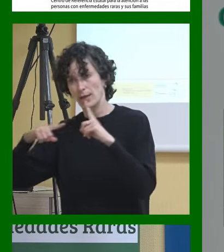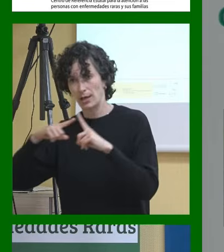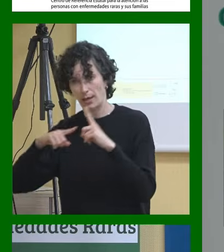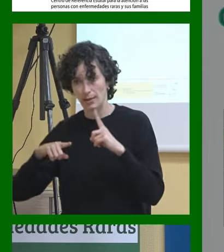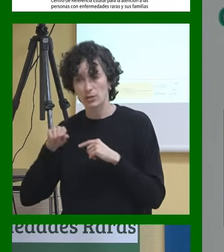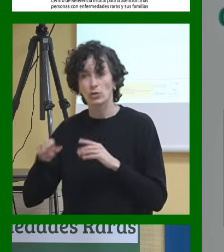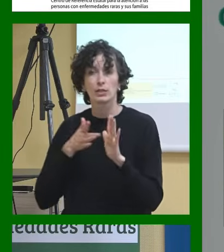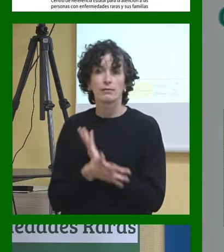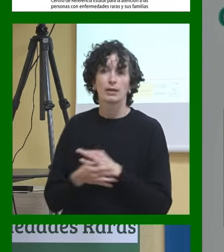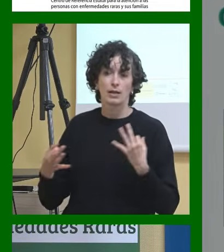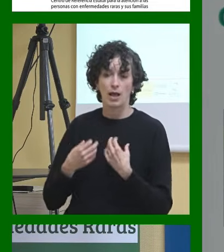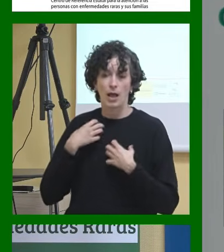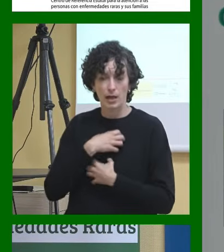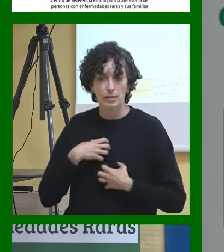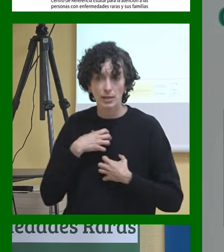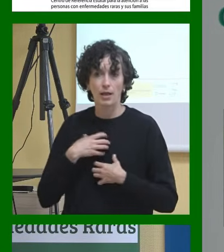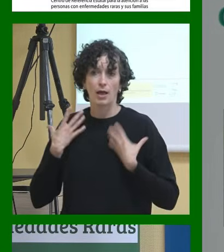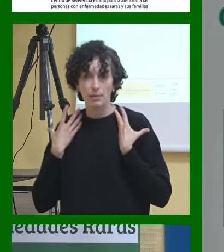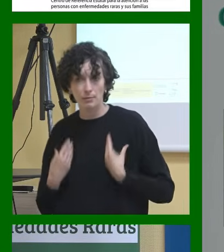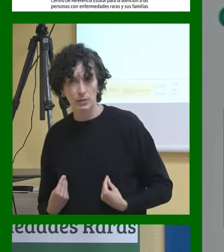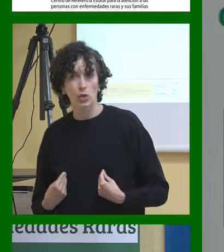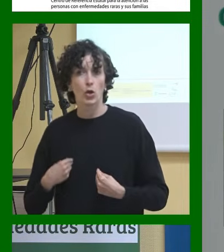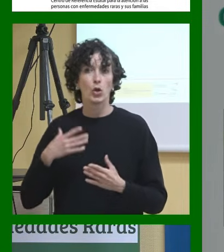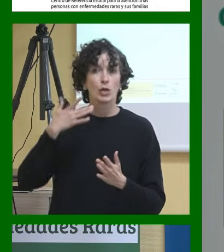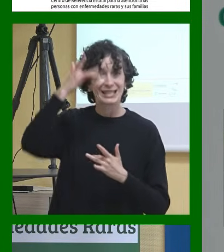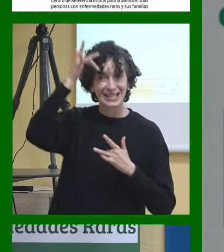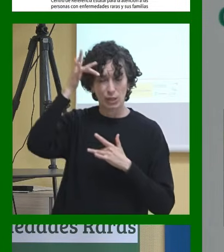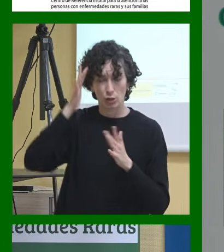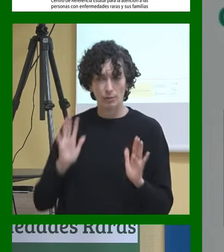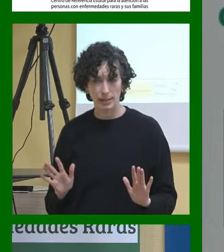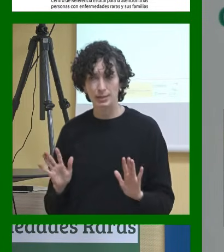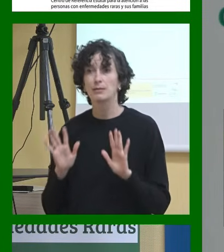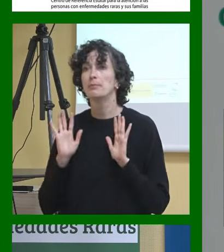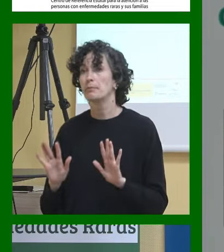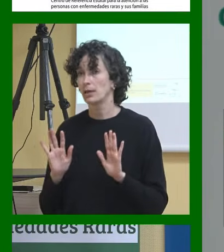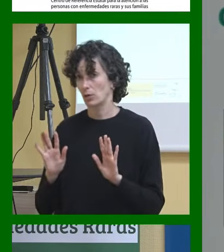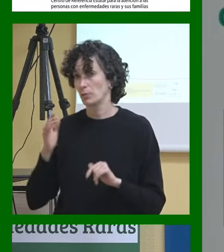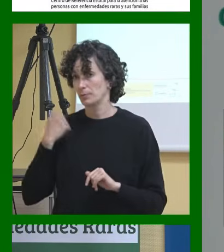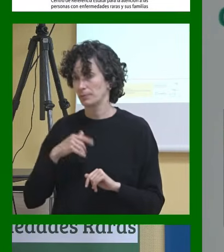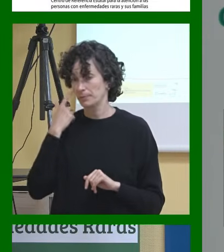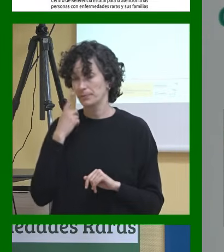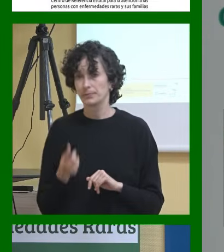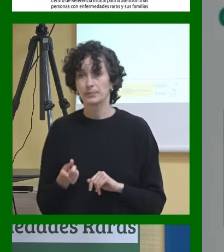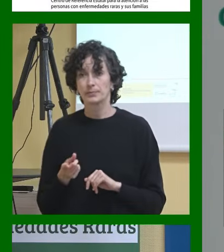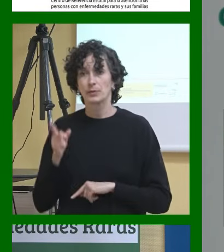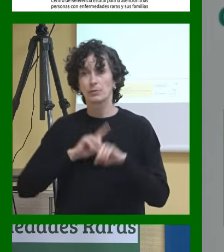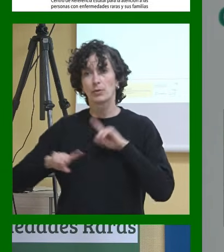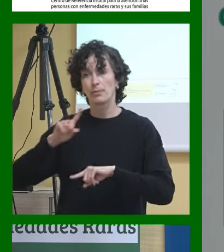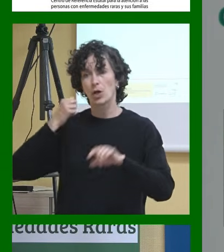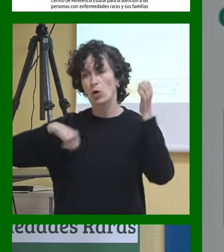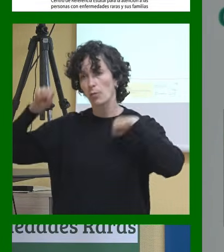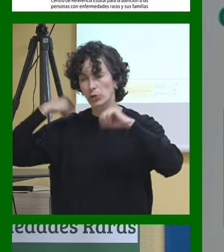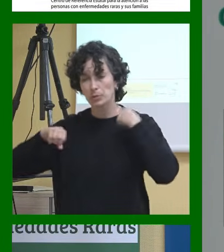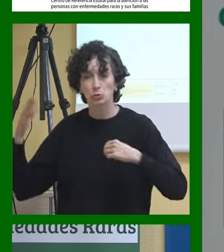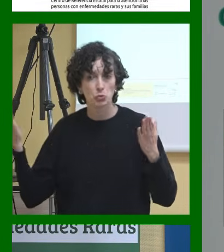son síntomas de ansiedad, síntomas de depresión. En cambio, como podéis ver, no detectamos problemas de